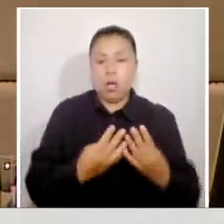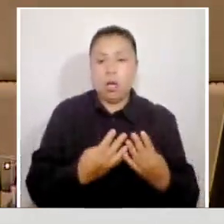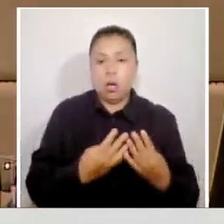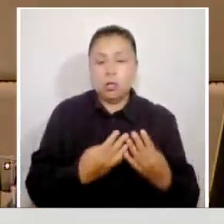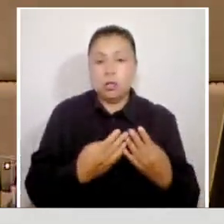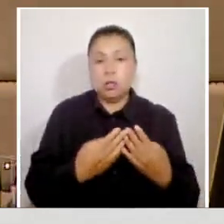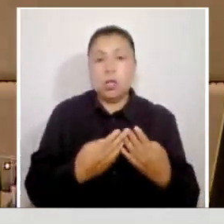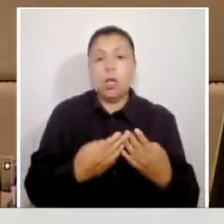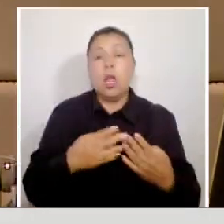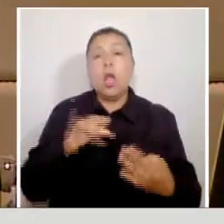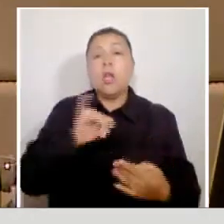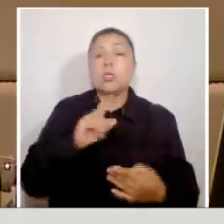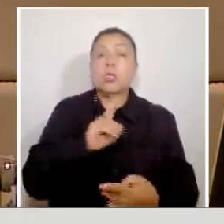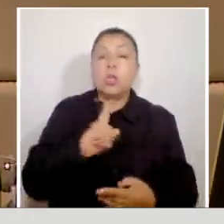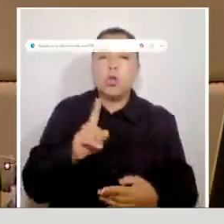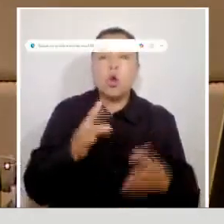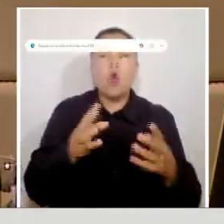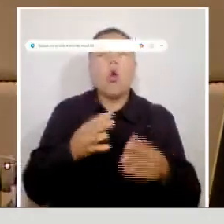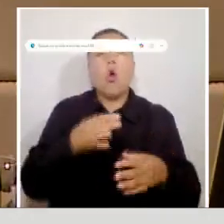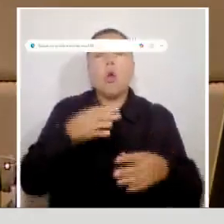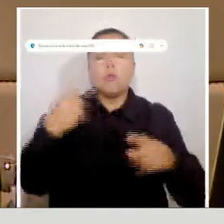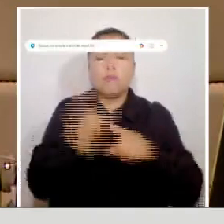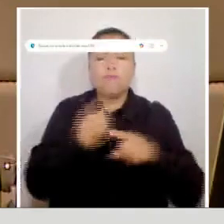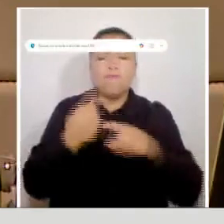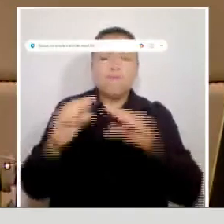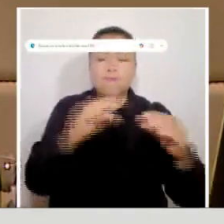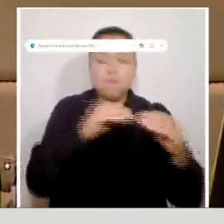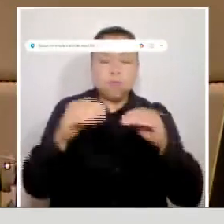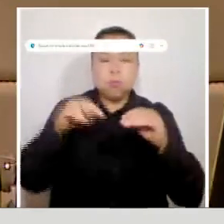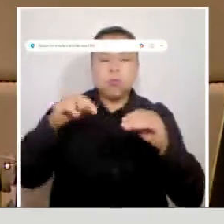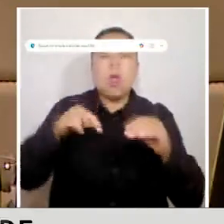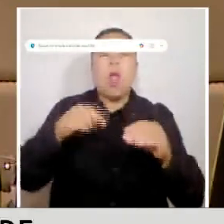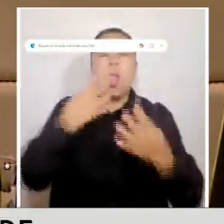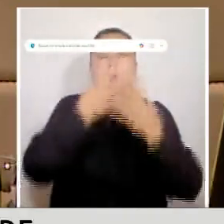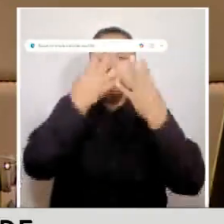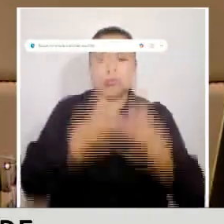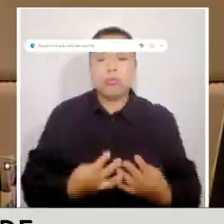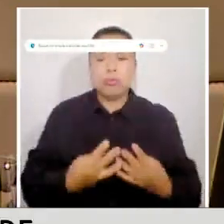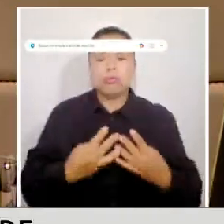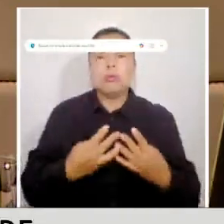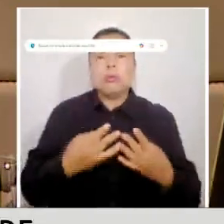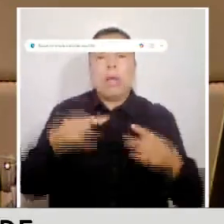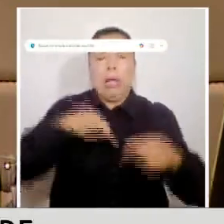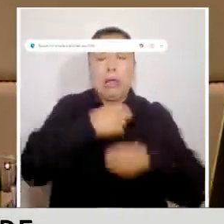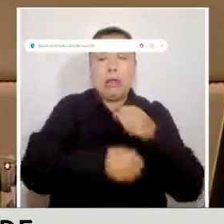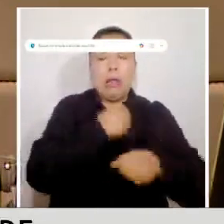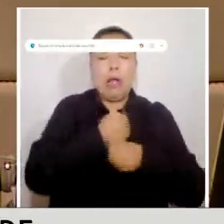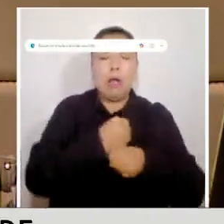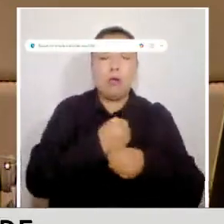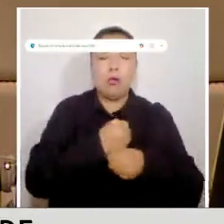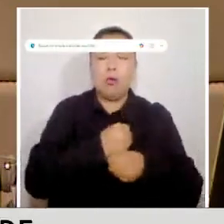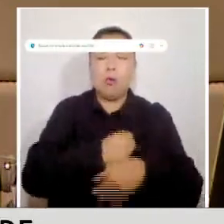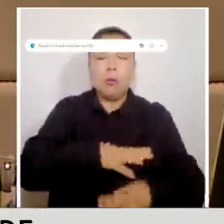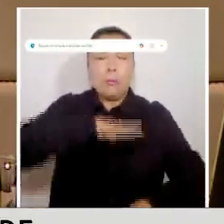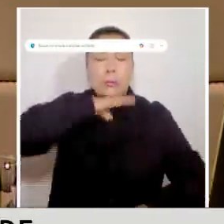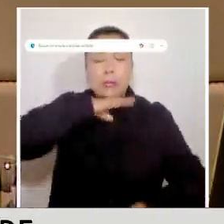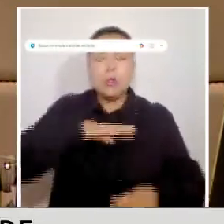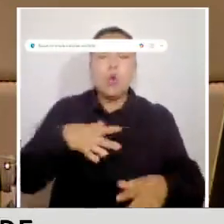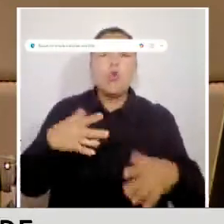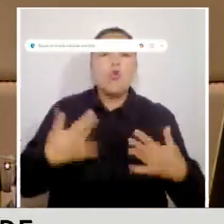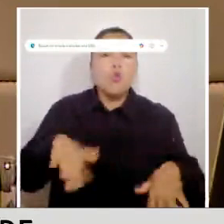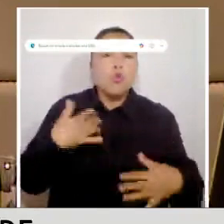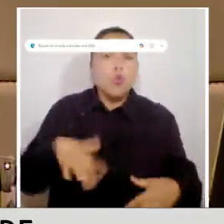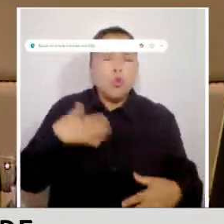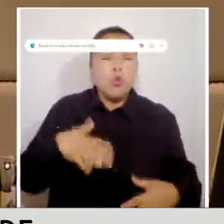abordamos la problemática carcelaria este año enfrentaremos un colapso inminente señora presidenta